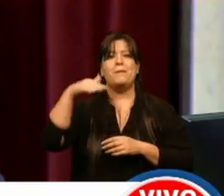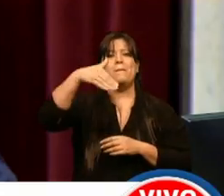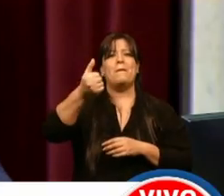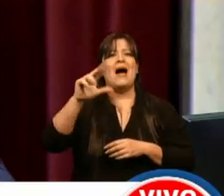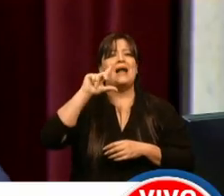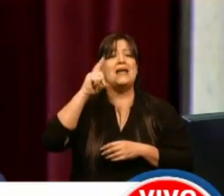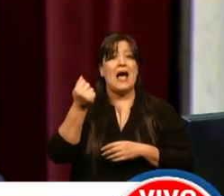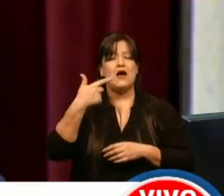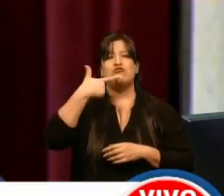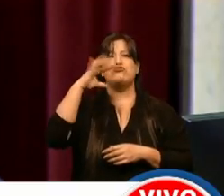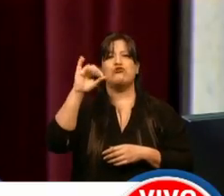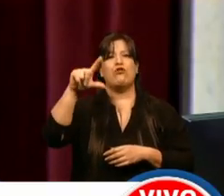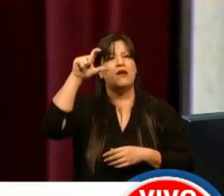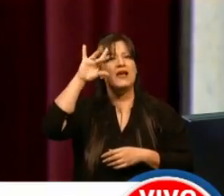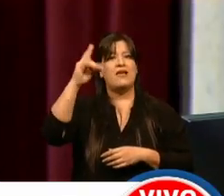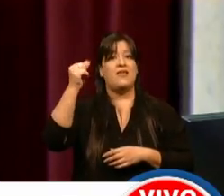soledad carrillo